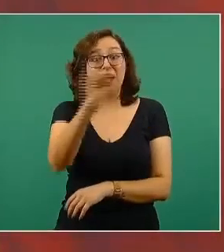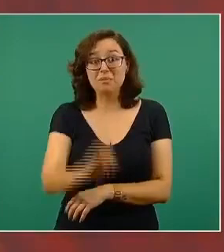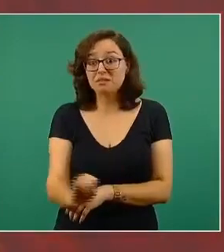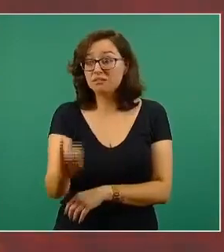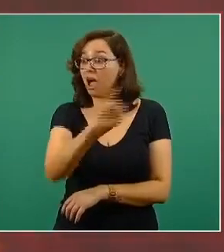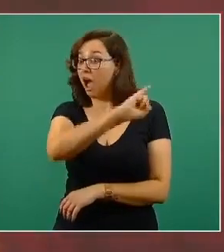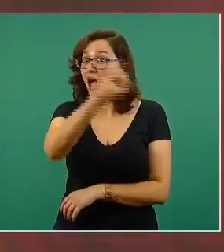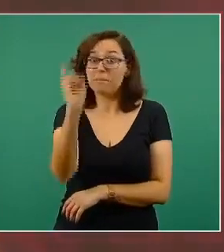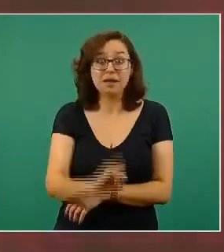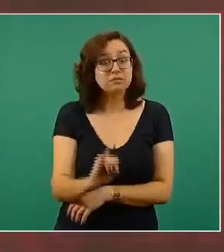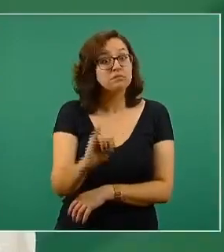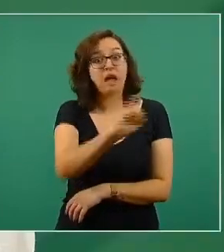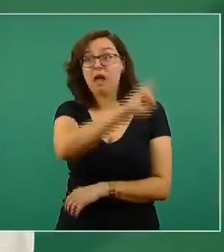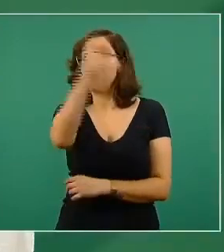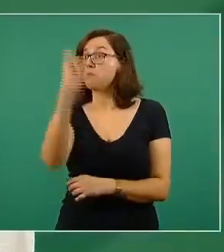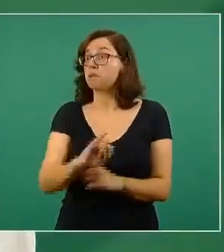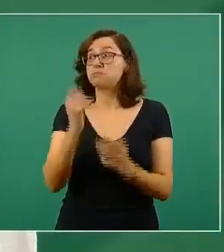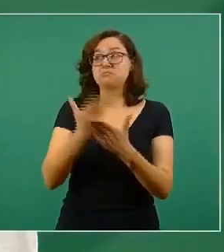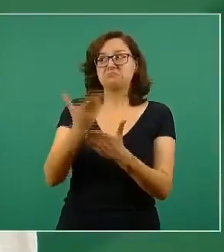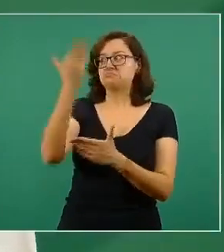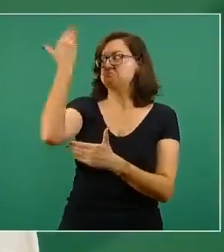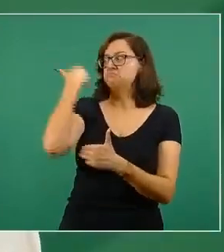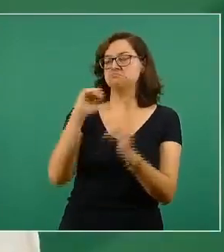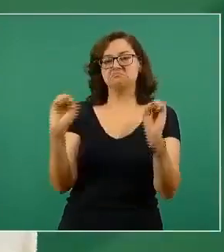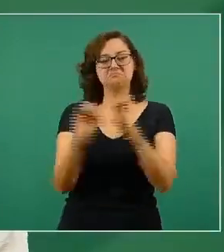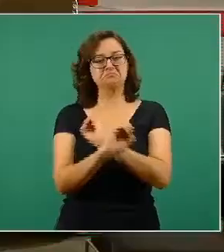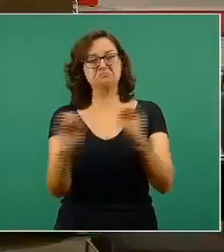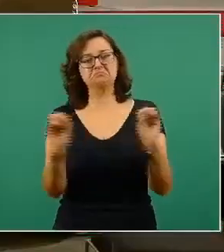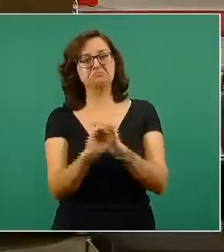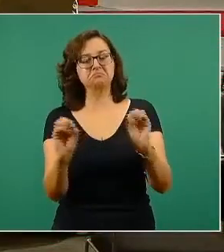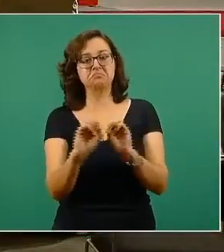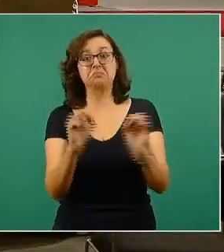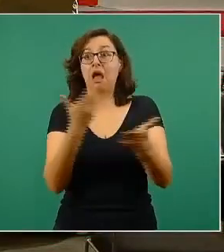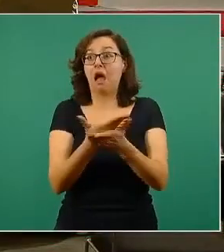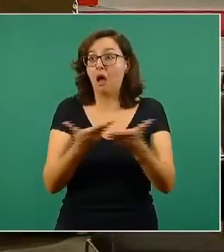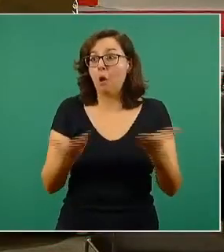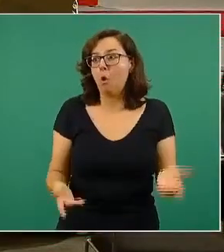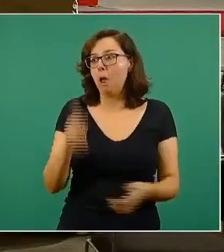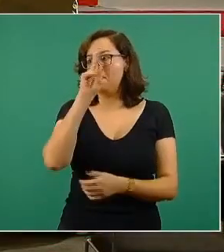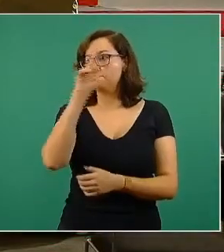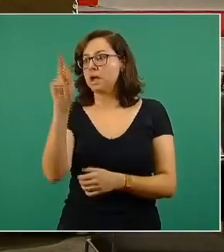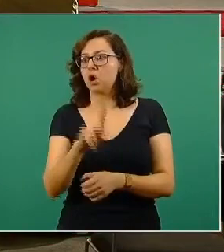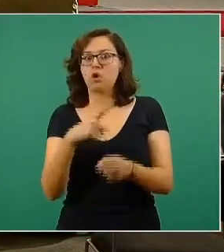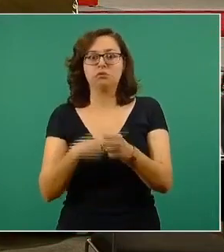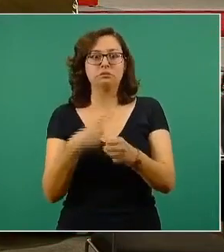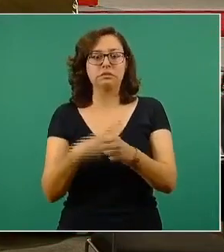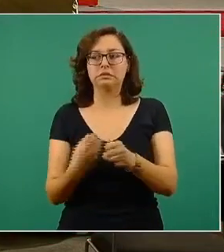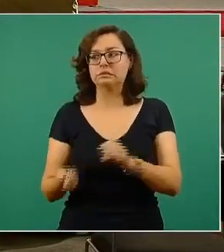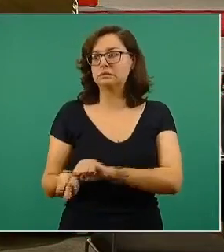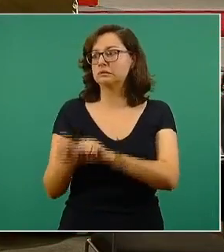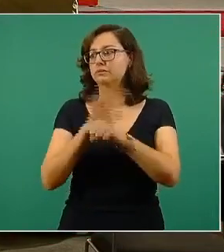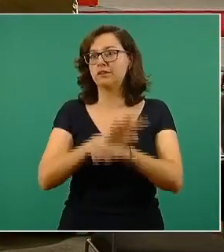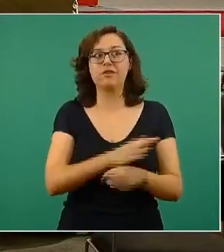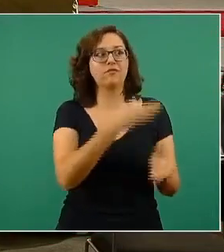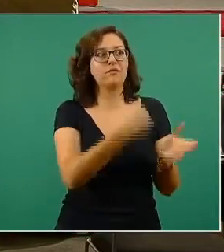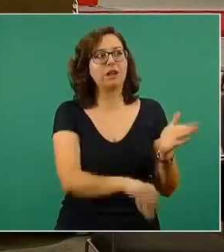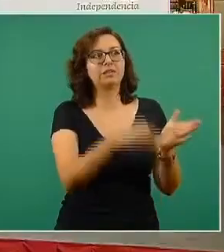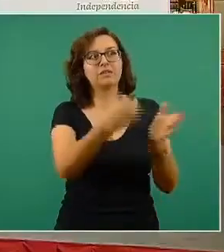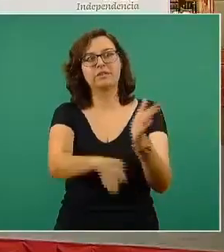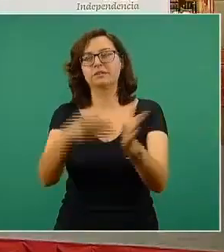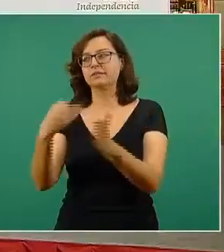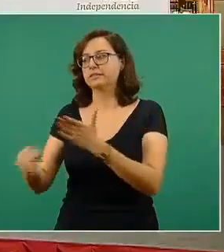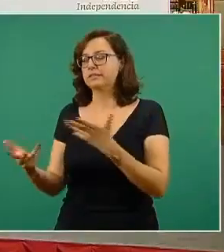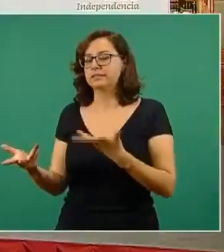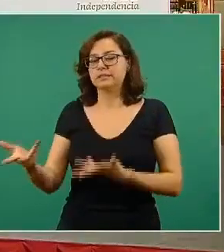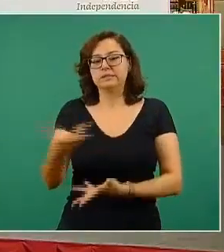cantidad adicional de personas que tienen esa necesidad. Entonces, conscientes de ello, establecimos algunas conversaciones desde el